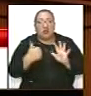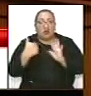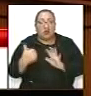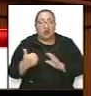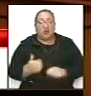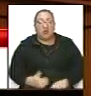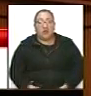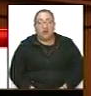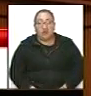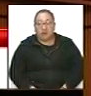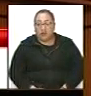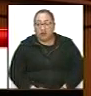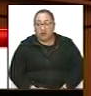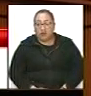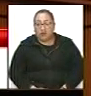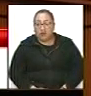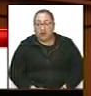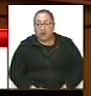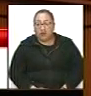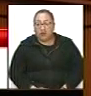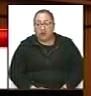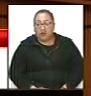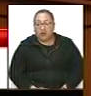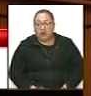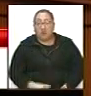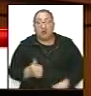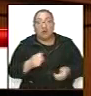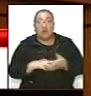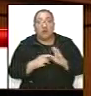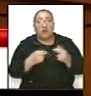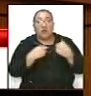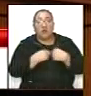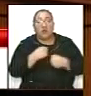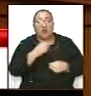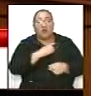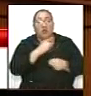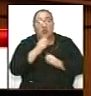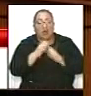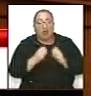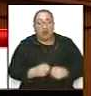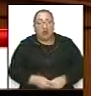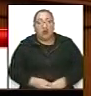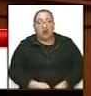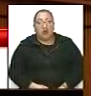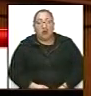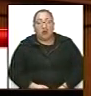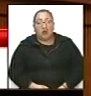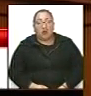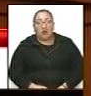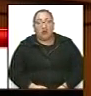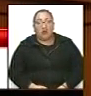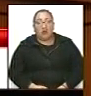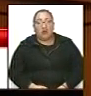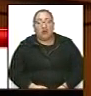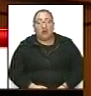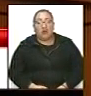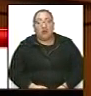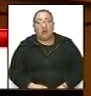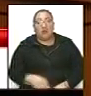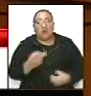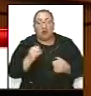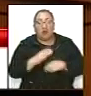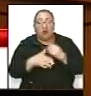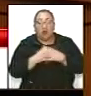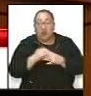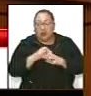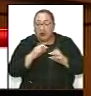27.666, la cual dispone la obligación de los representantes del Poder Ejecutivo para informar ante este Pleno los citados